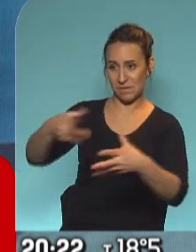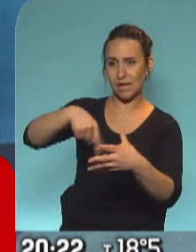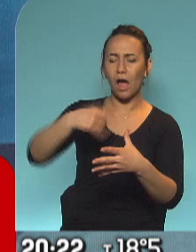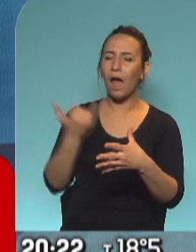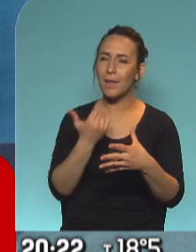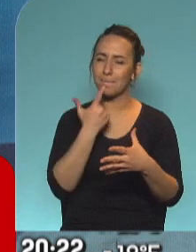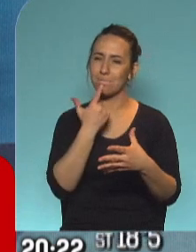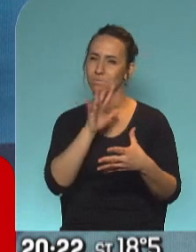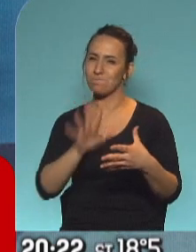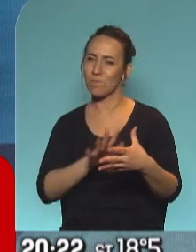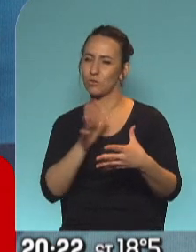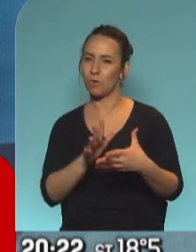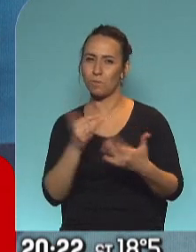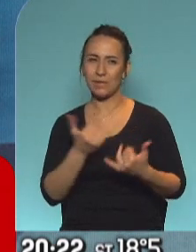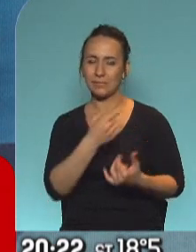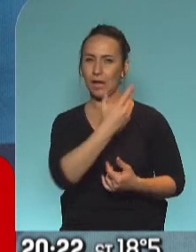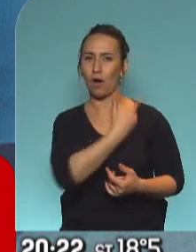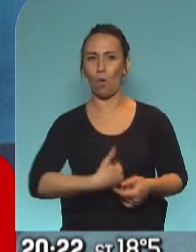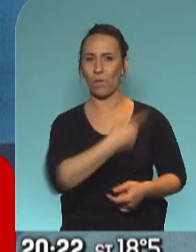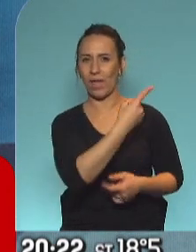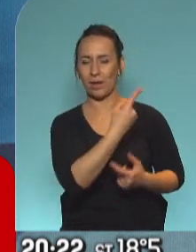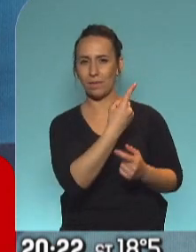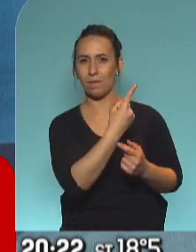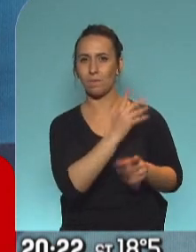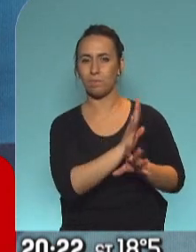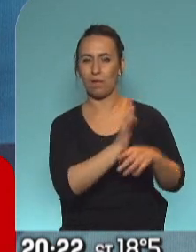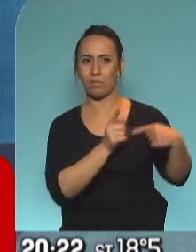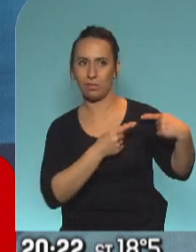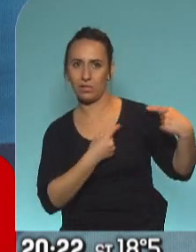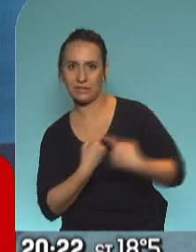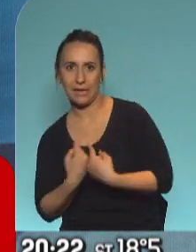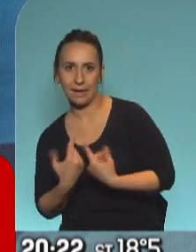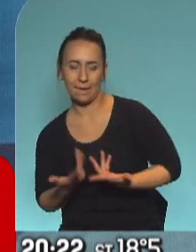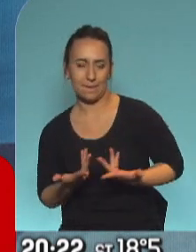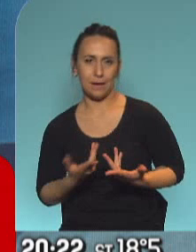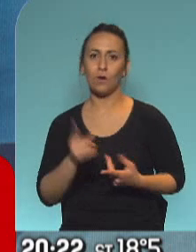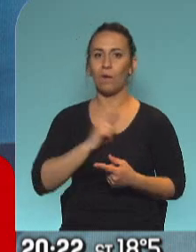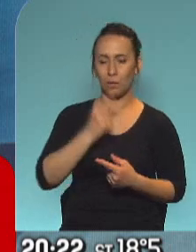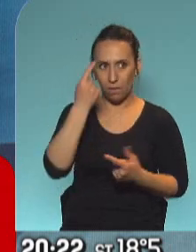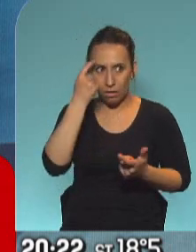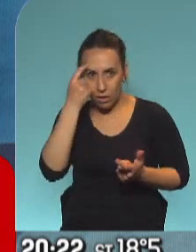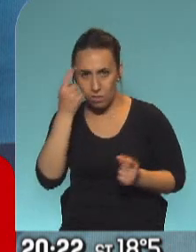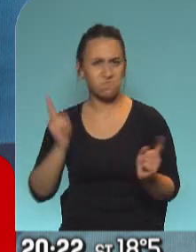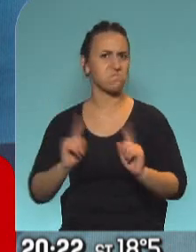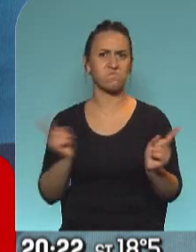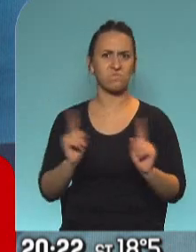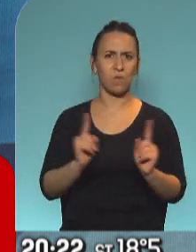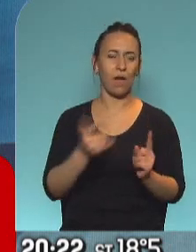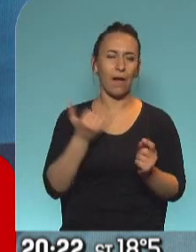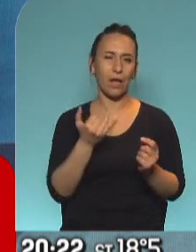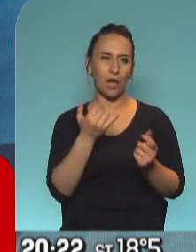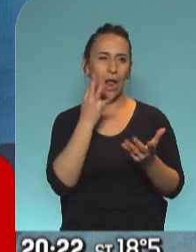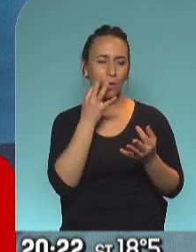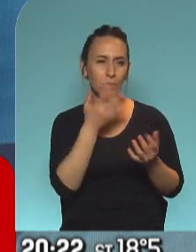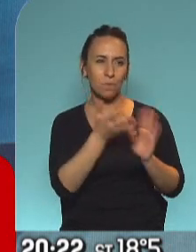sospechaban esta persecución no a partir de una paranoia personal, sino a partir de indicios que veían a